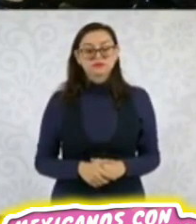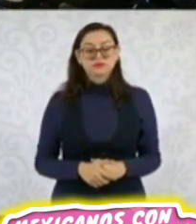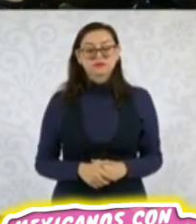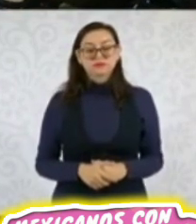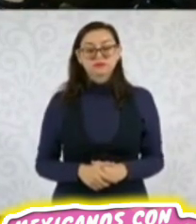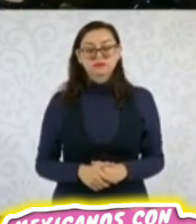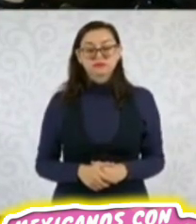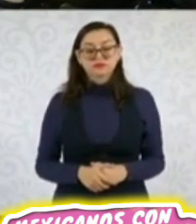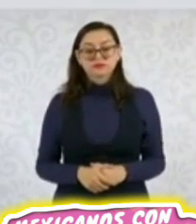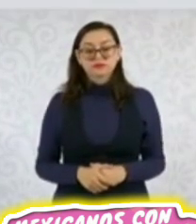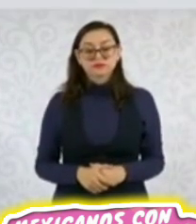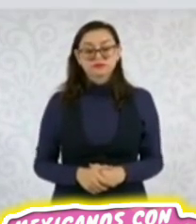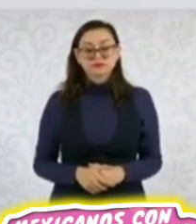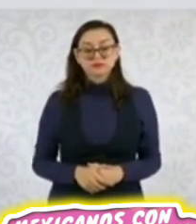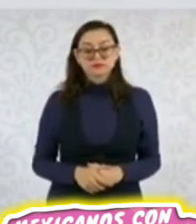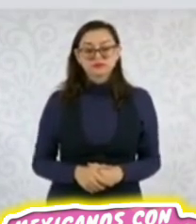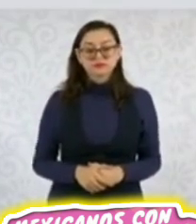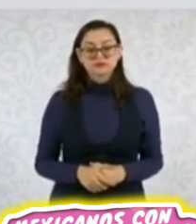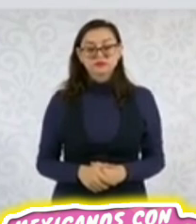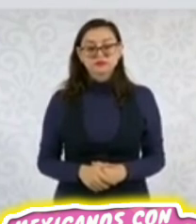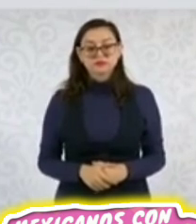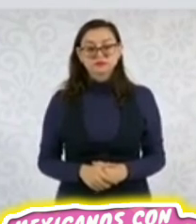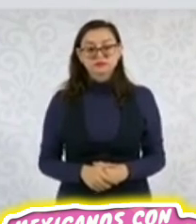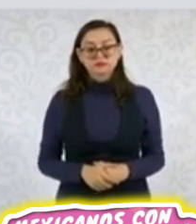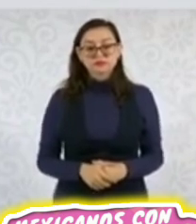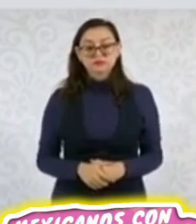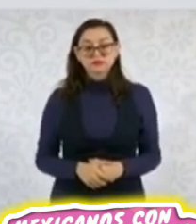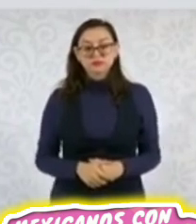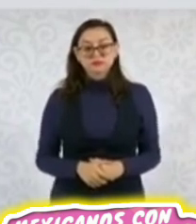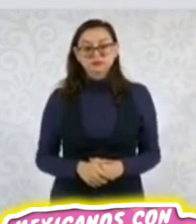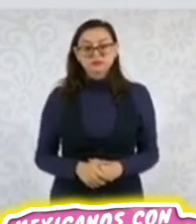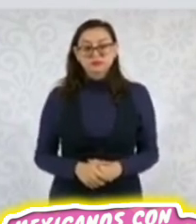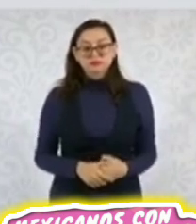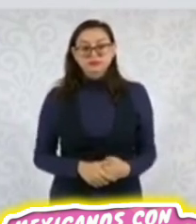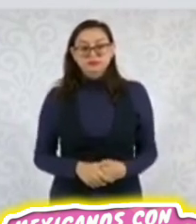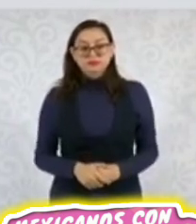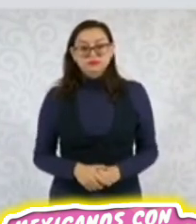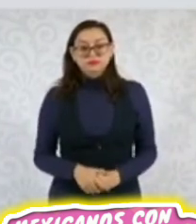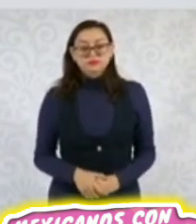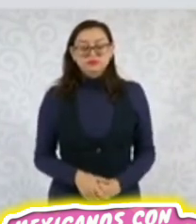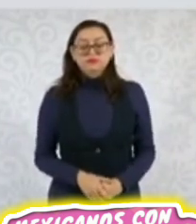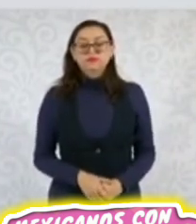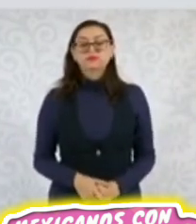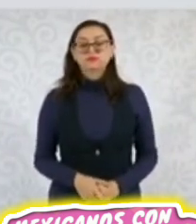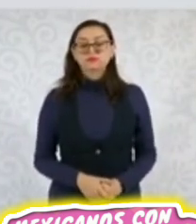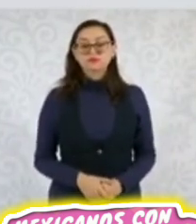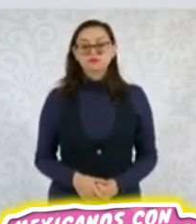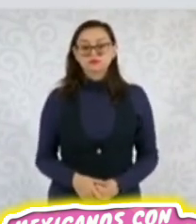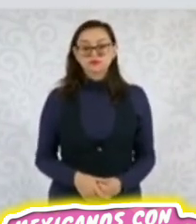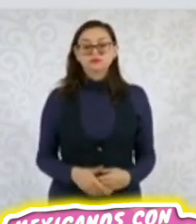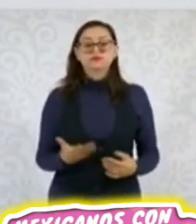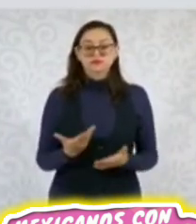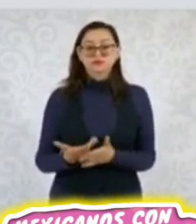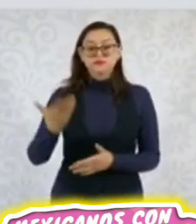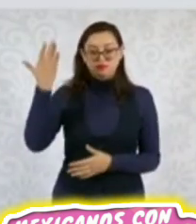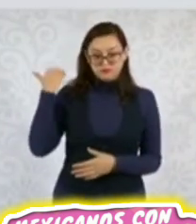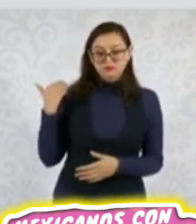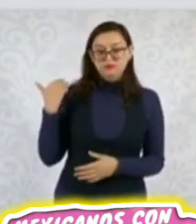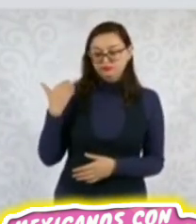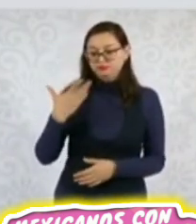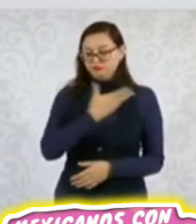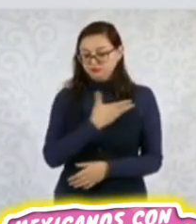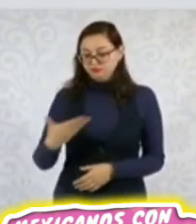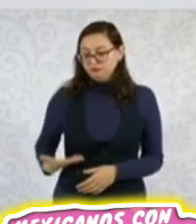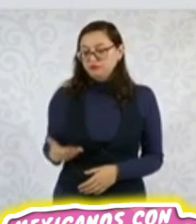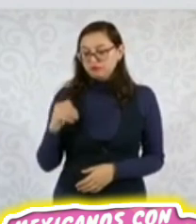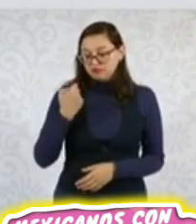El objetivo es, de hecho ya había iniciado con el presidente López Obrador en el sexenio